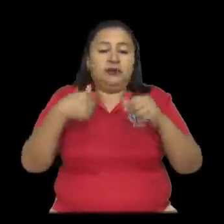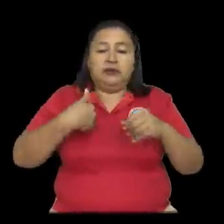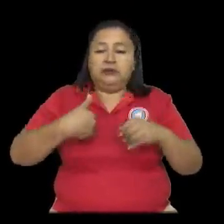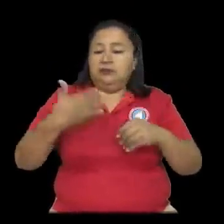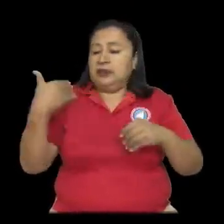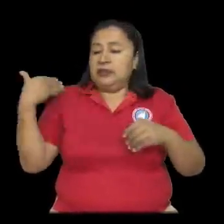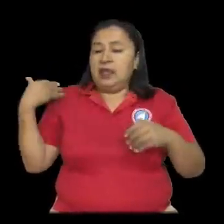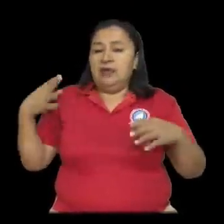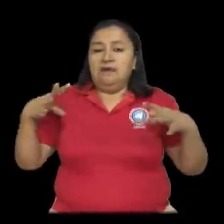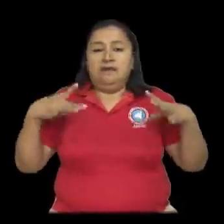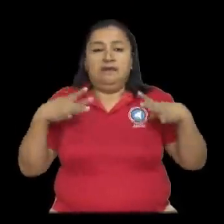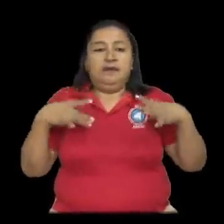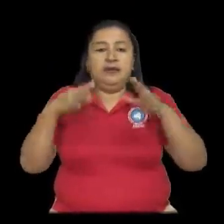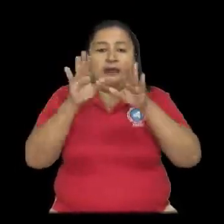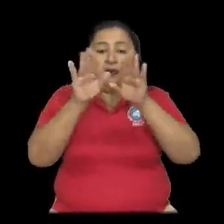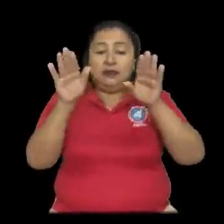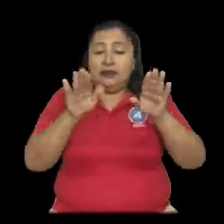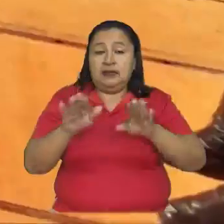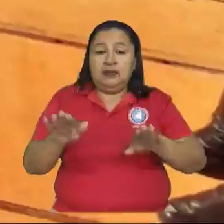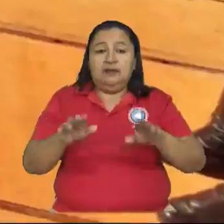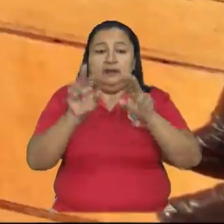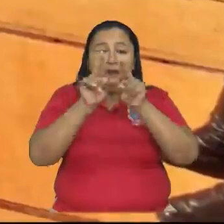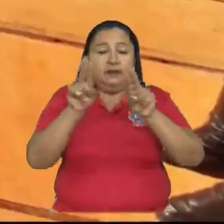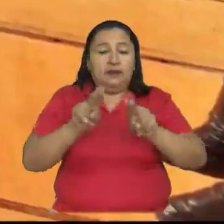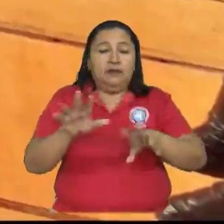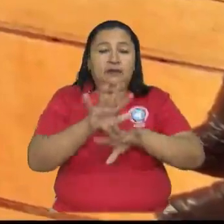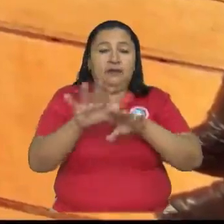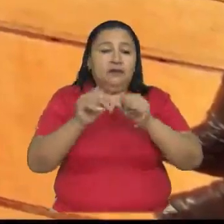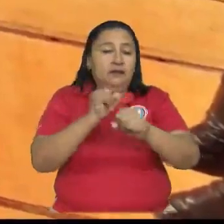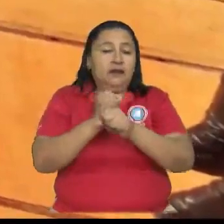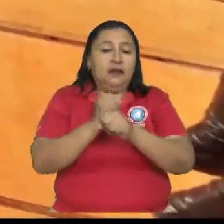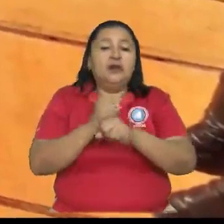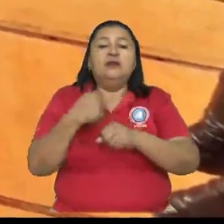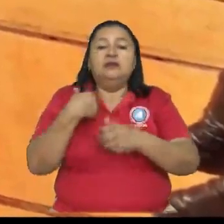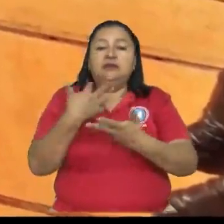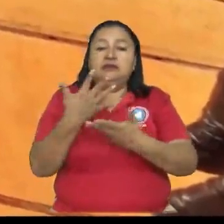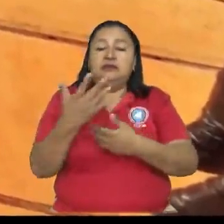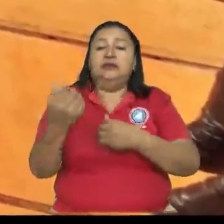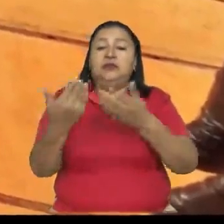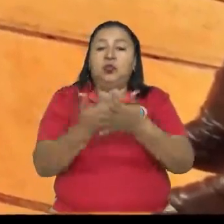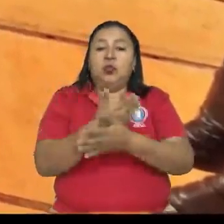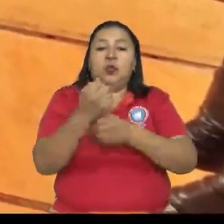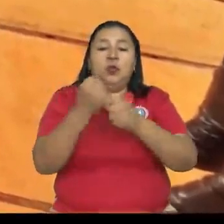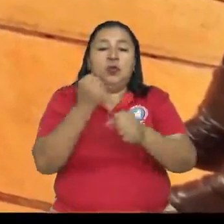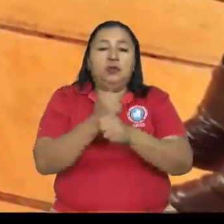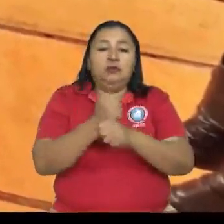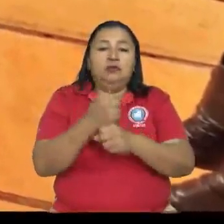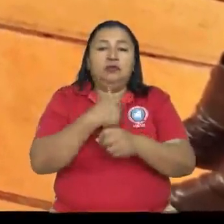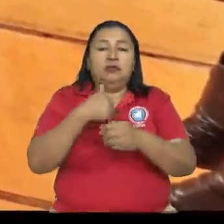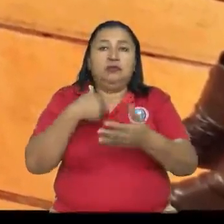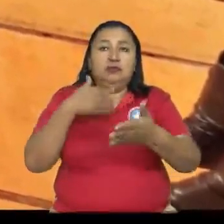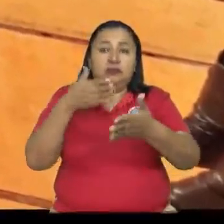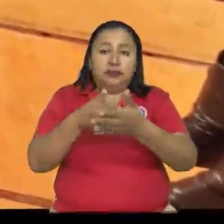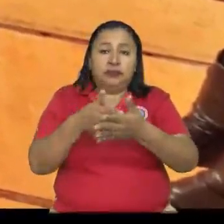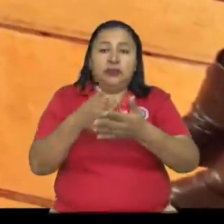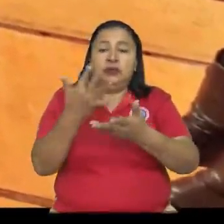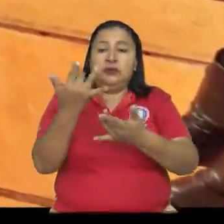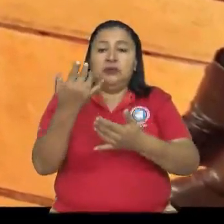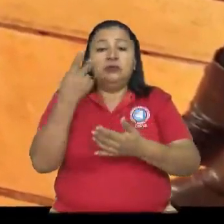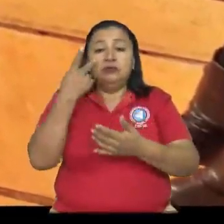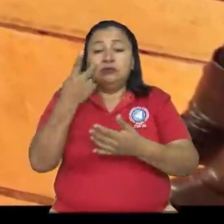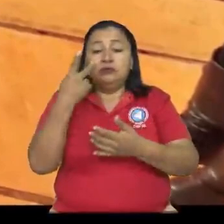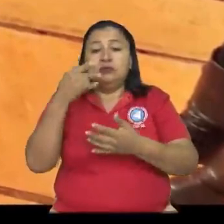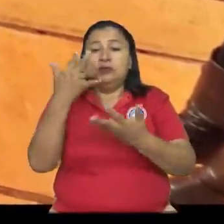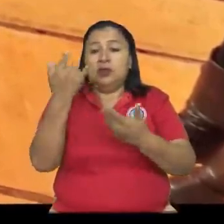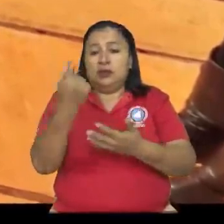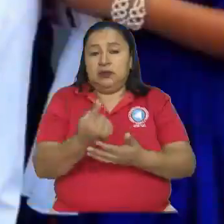fiesta de diciembre, de fin de año y también para recibir el año nuevo. Hacemos una breve pausa, nos vamos con estas imágenes